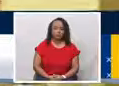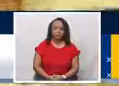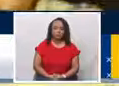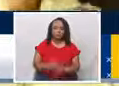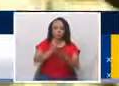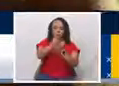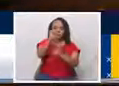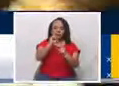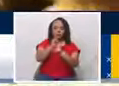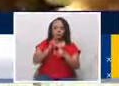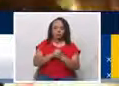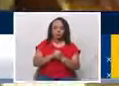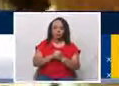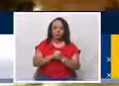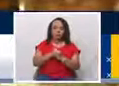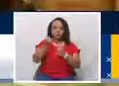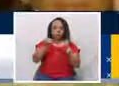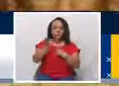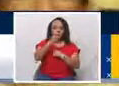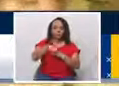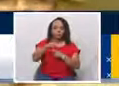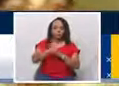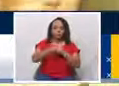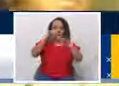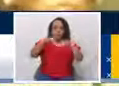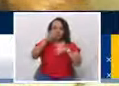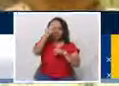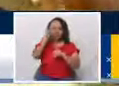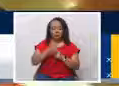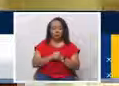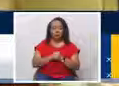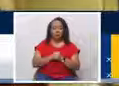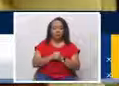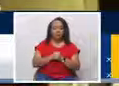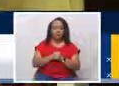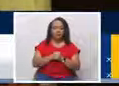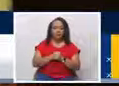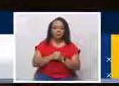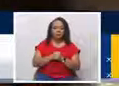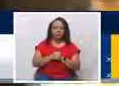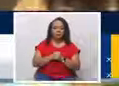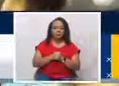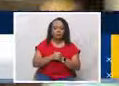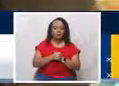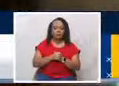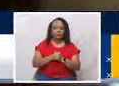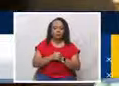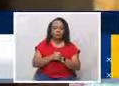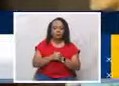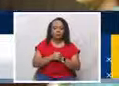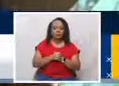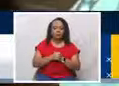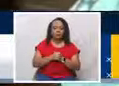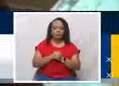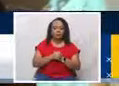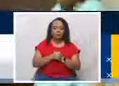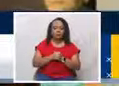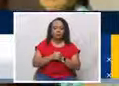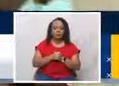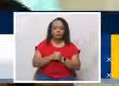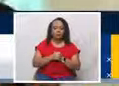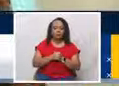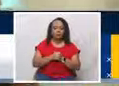situación. El carro que le iba a transportar está empapado porque es un descapotable. Vamos a ver si ya